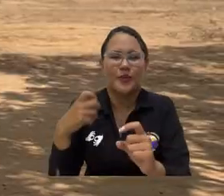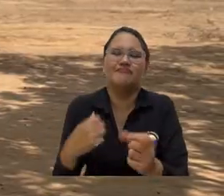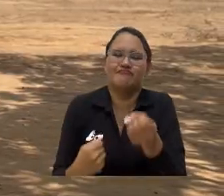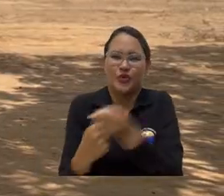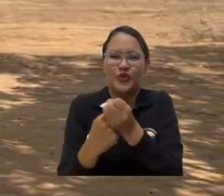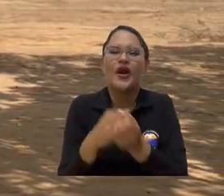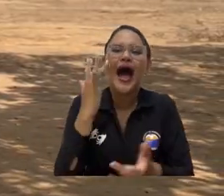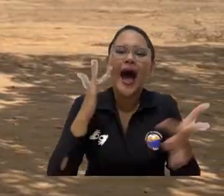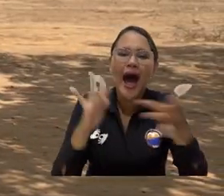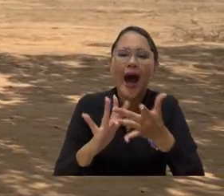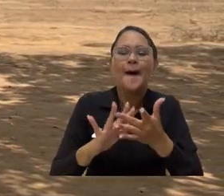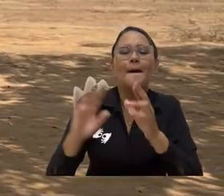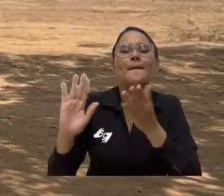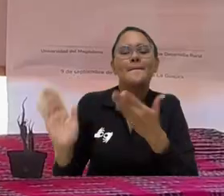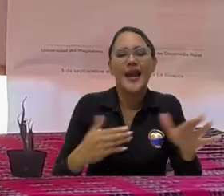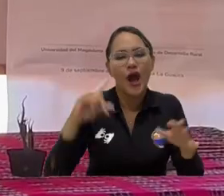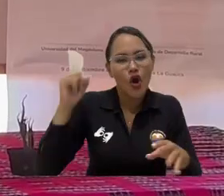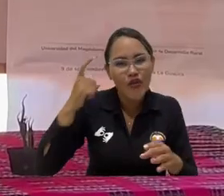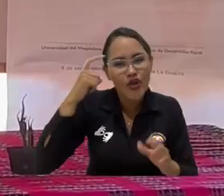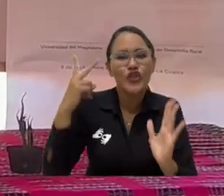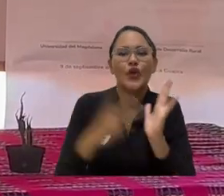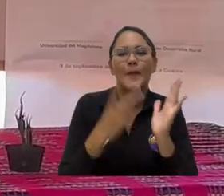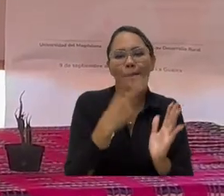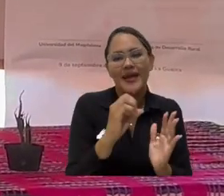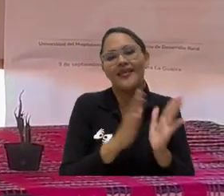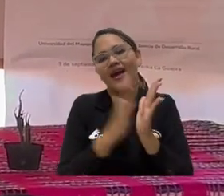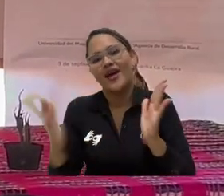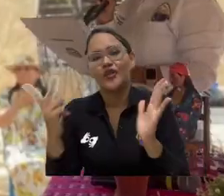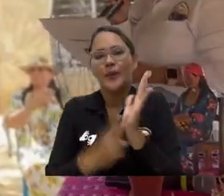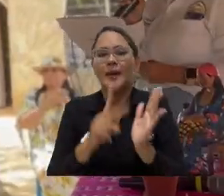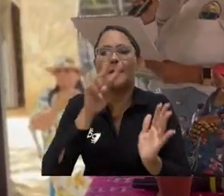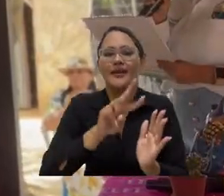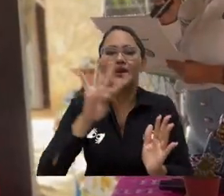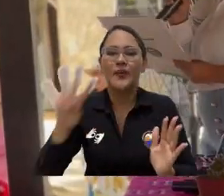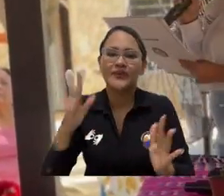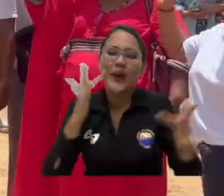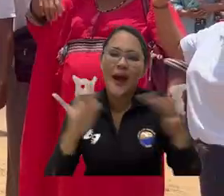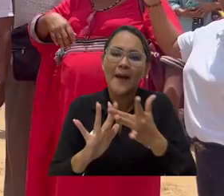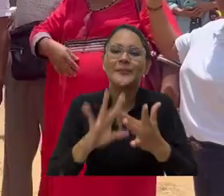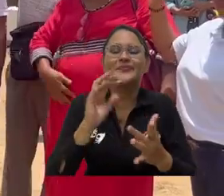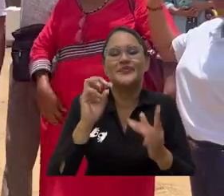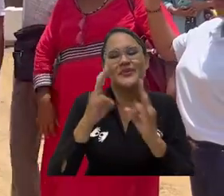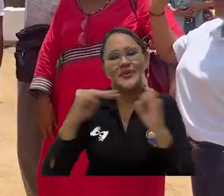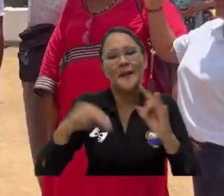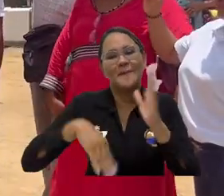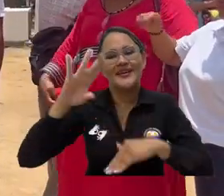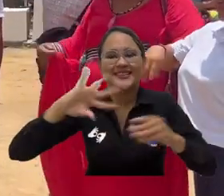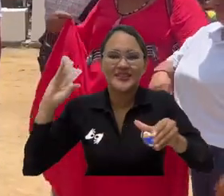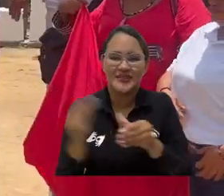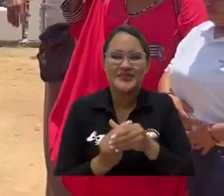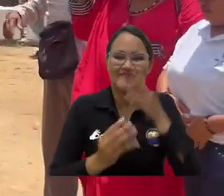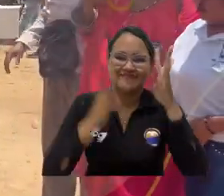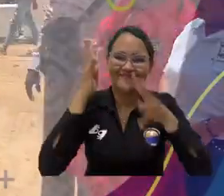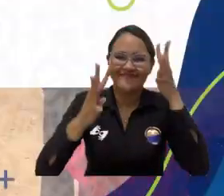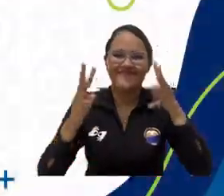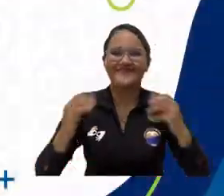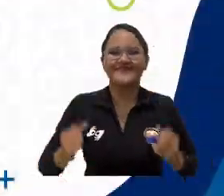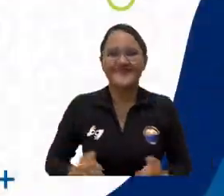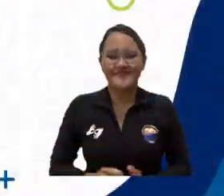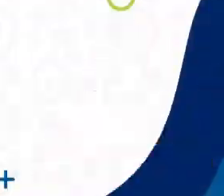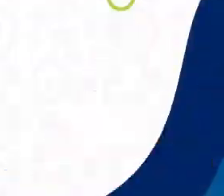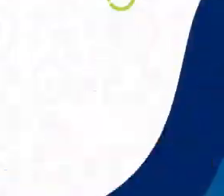en cumplimiento del Plan de Gobierno 2020-2024 por una universidad aún más incluyente e innovadora.